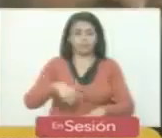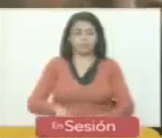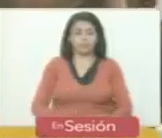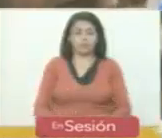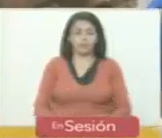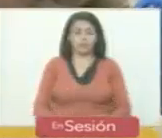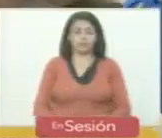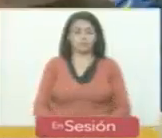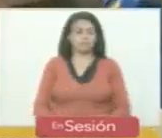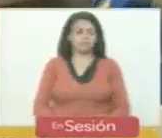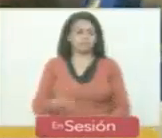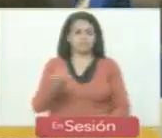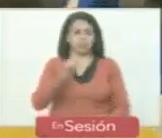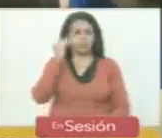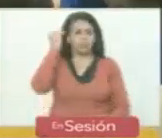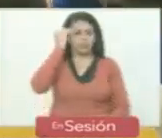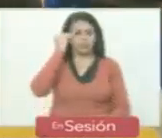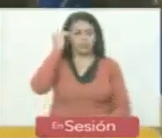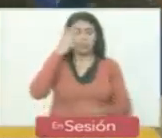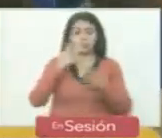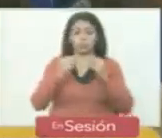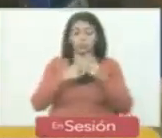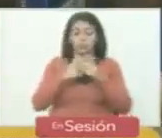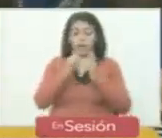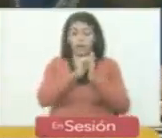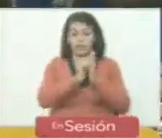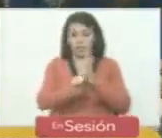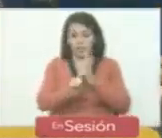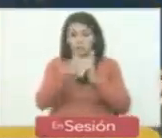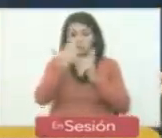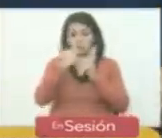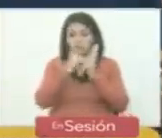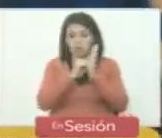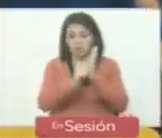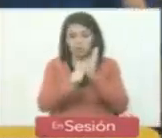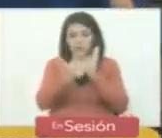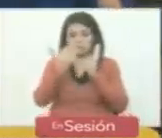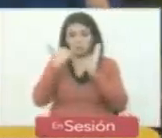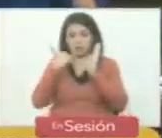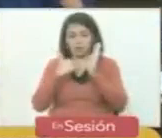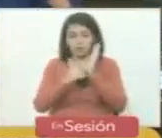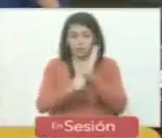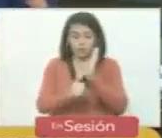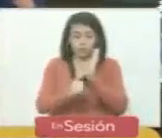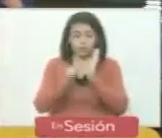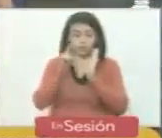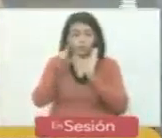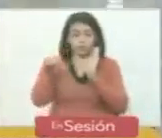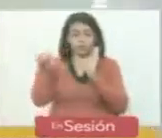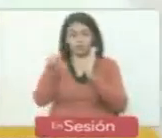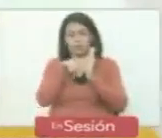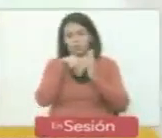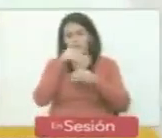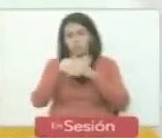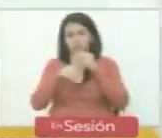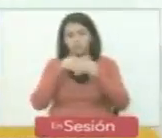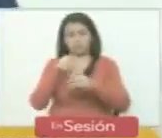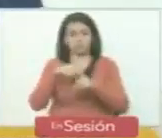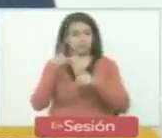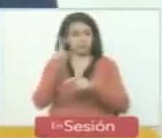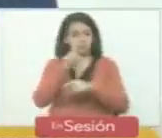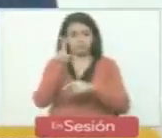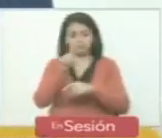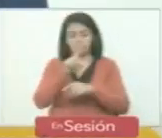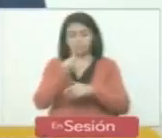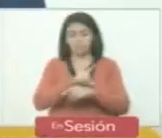no nos gastemos mucho en que si el artículo tal, el artículo cual, o que si el juez tal, el otro. No, no,